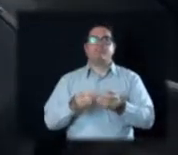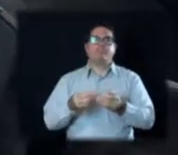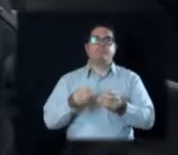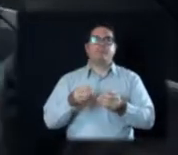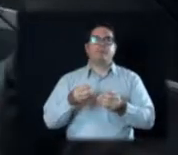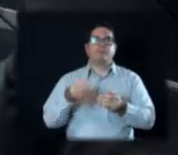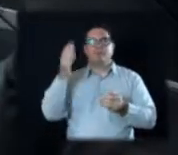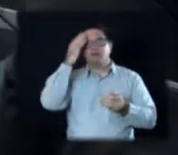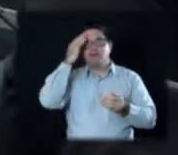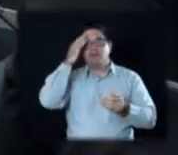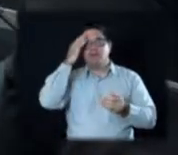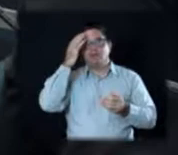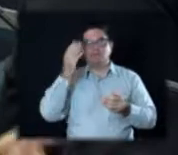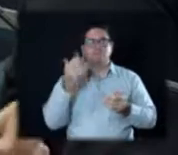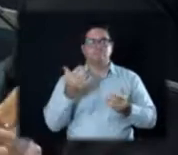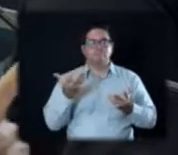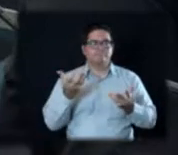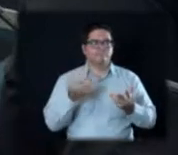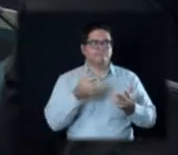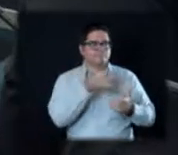Aparte de esto, son